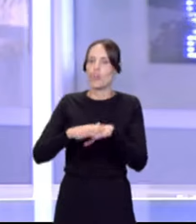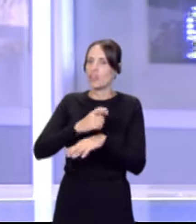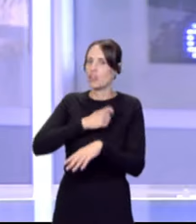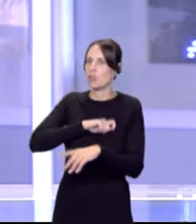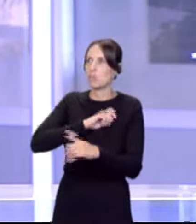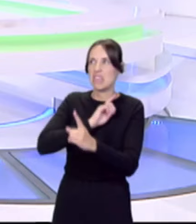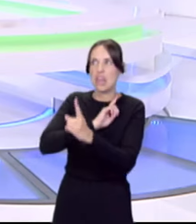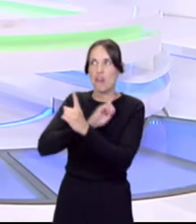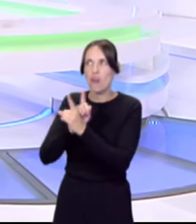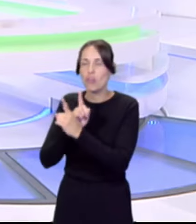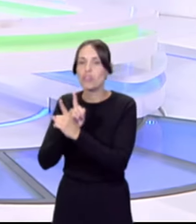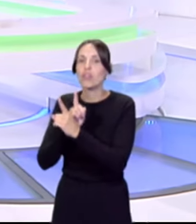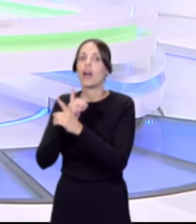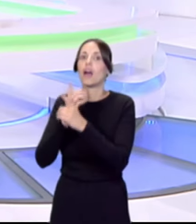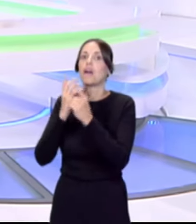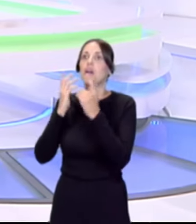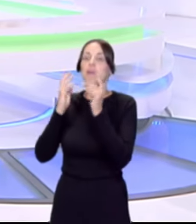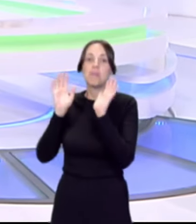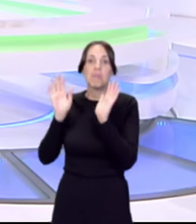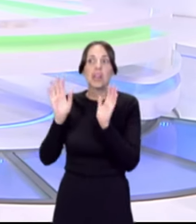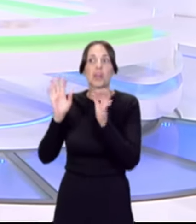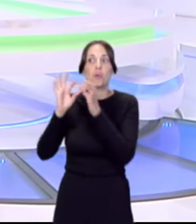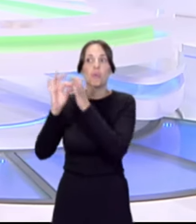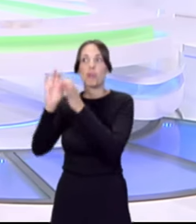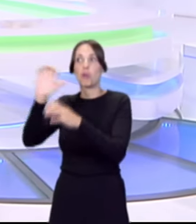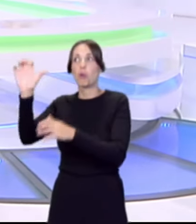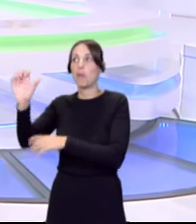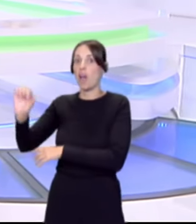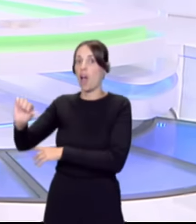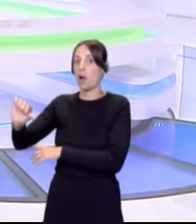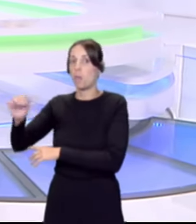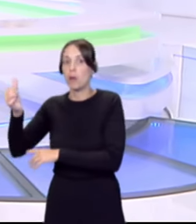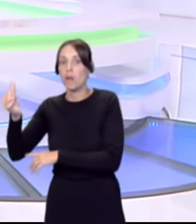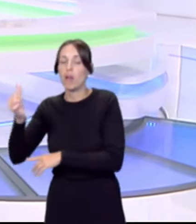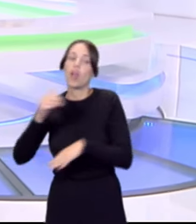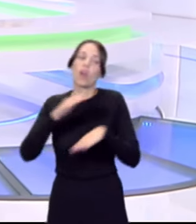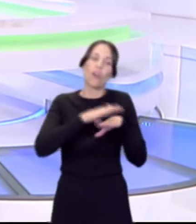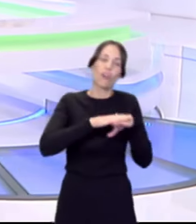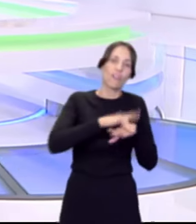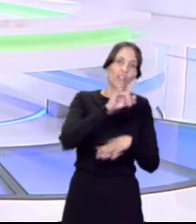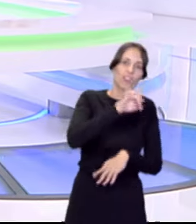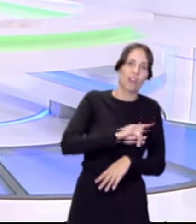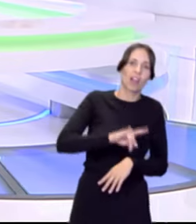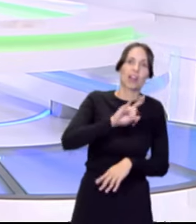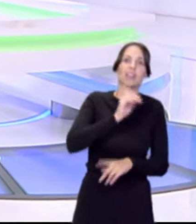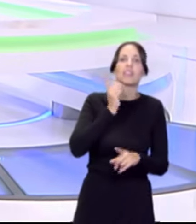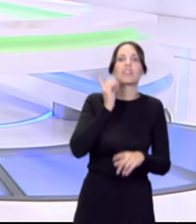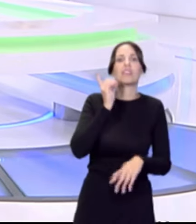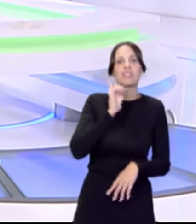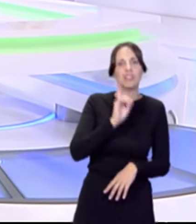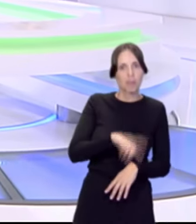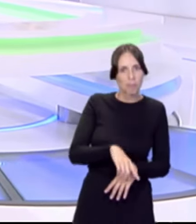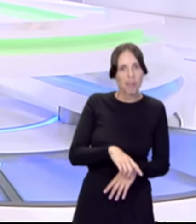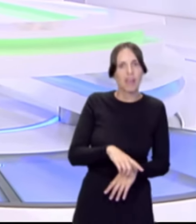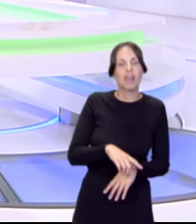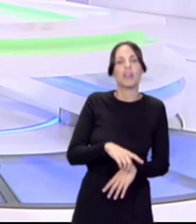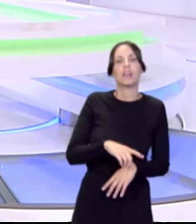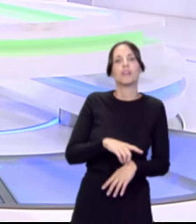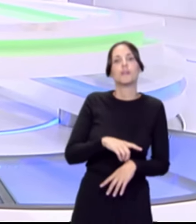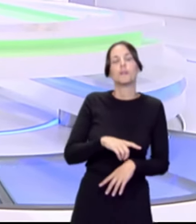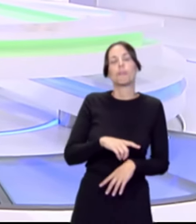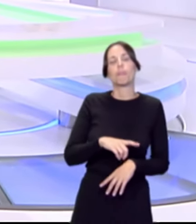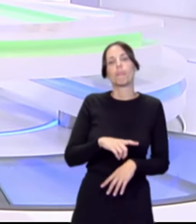contra, pero que en este caso está aprobado por la Unión Europea, el gobierno de Canarias ahora también tiene un choque con sus socios con